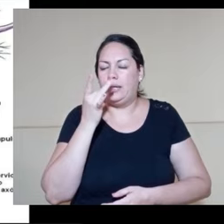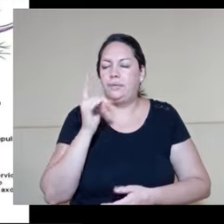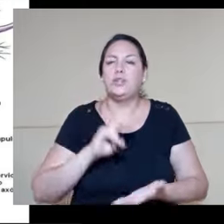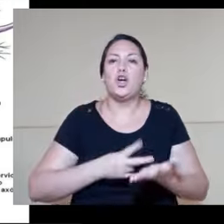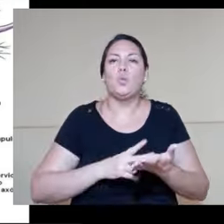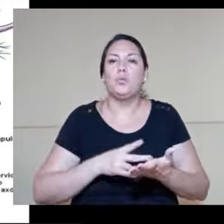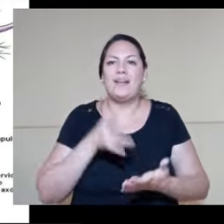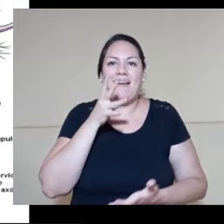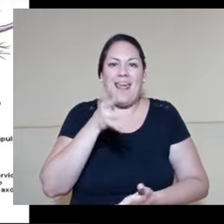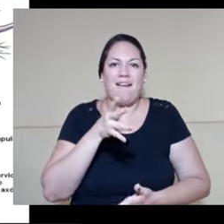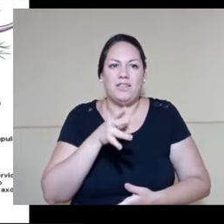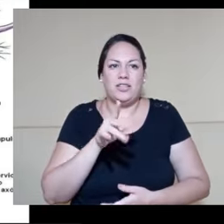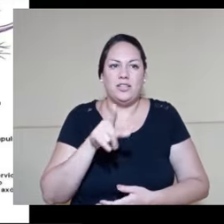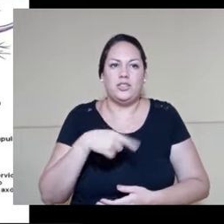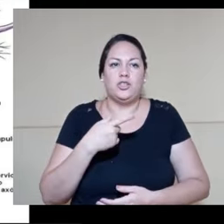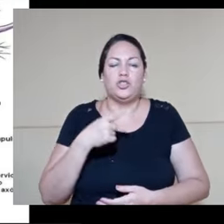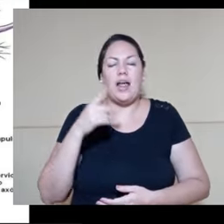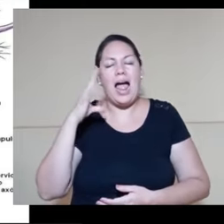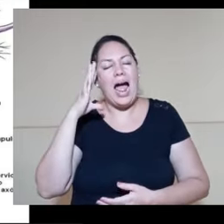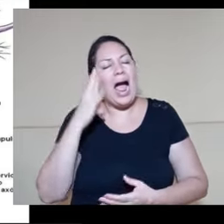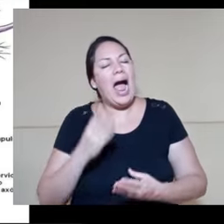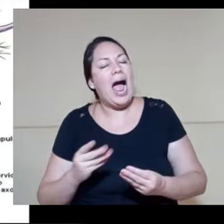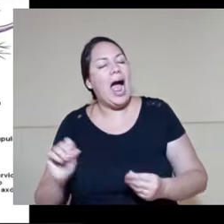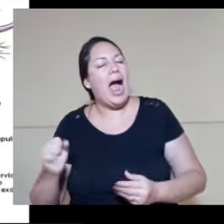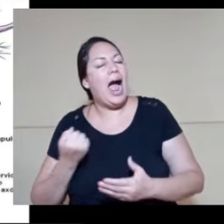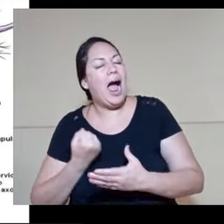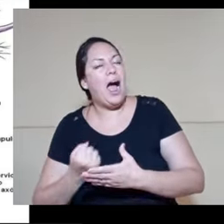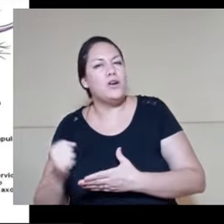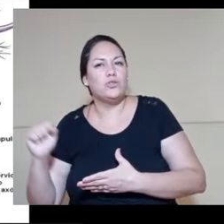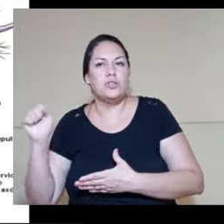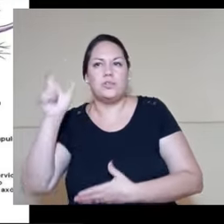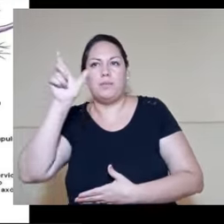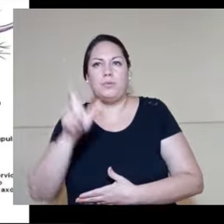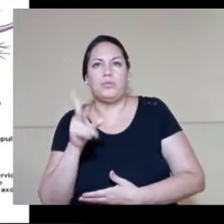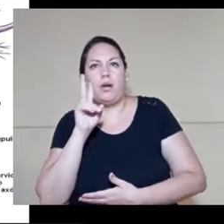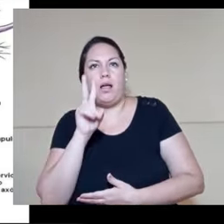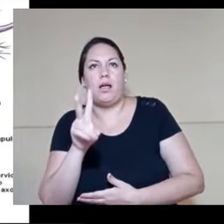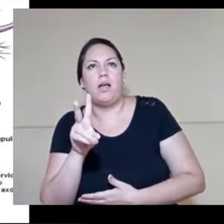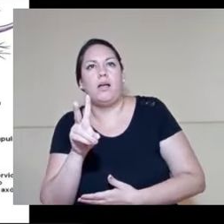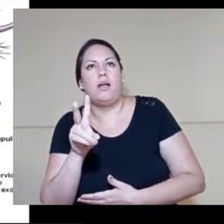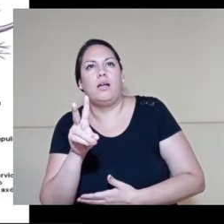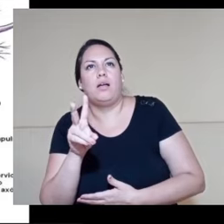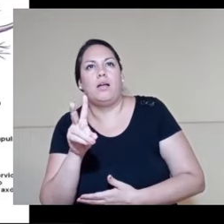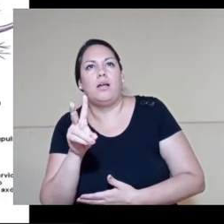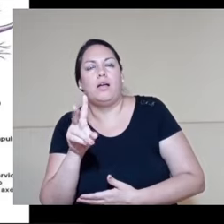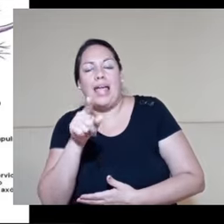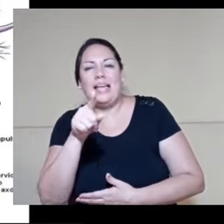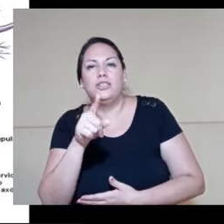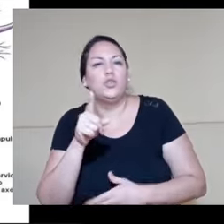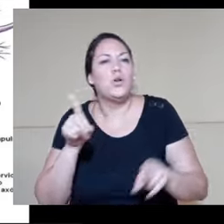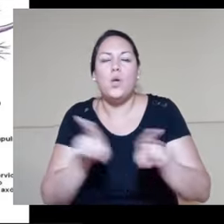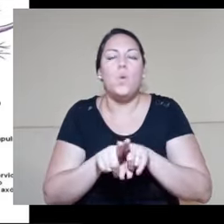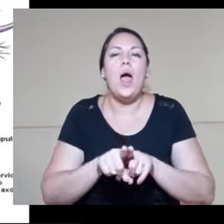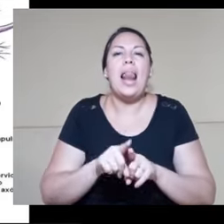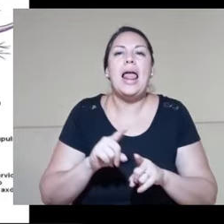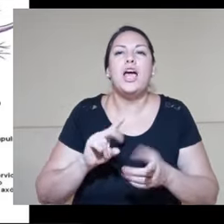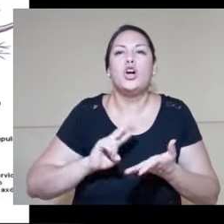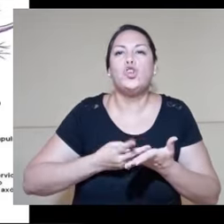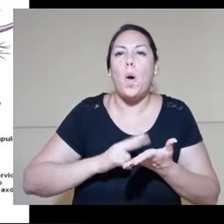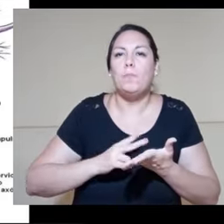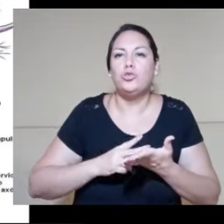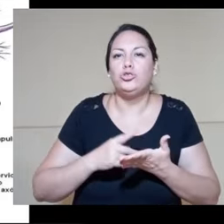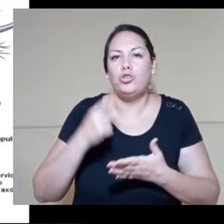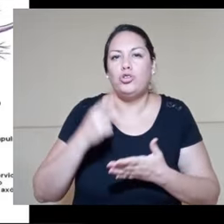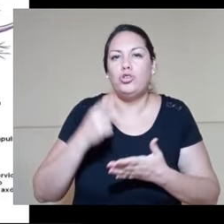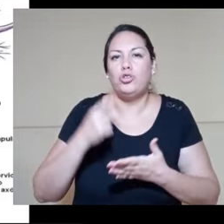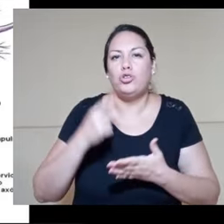orina, en el caso de las convulsiones gran mal. Después tenemos las ausencias, que también es una convulsión, donde el individuo se queda quieto, como mirando a la nada,